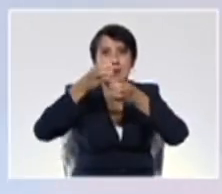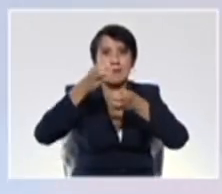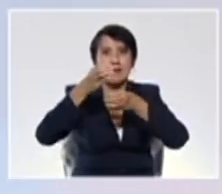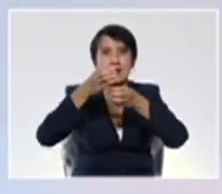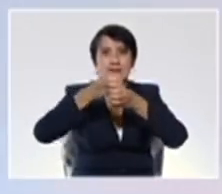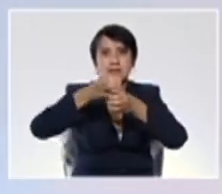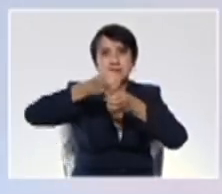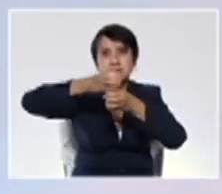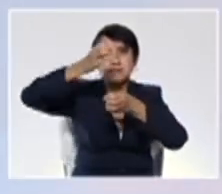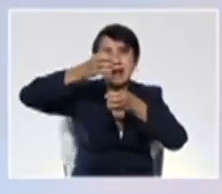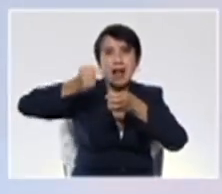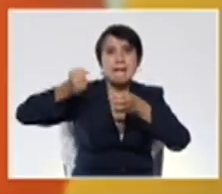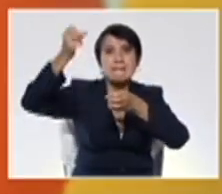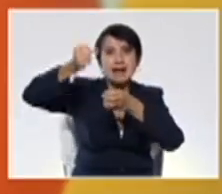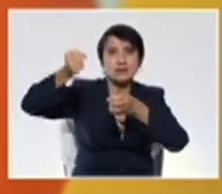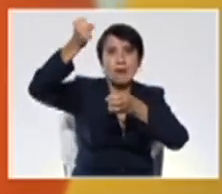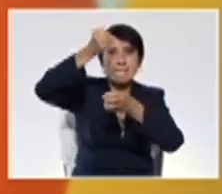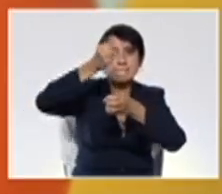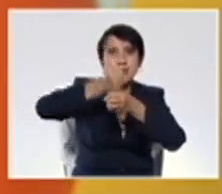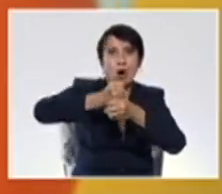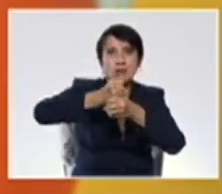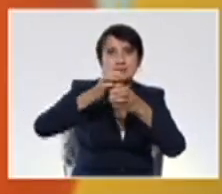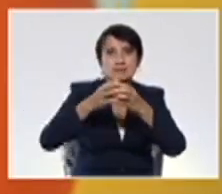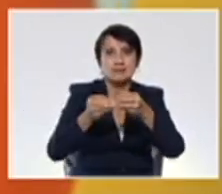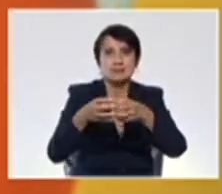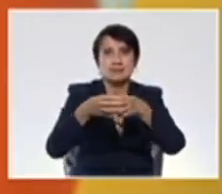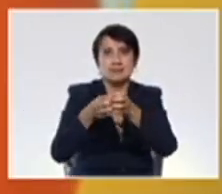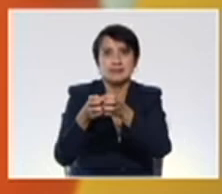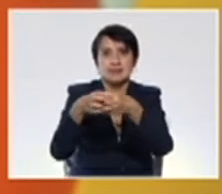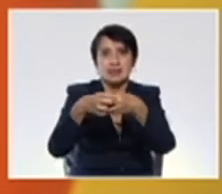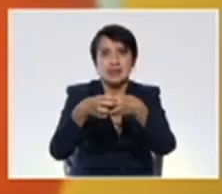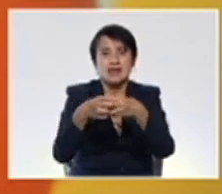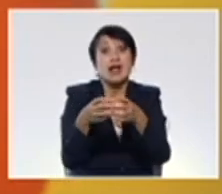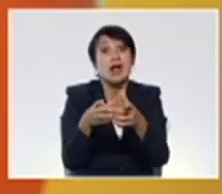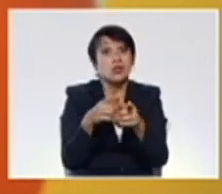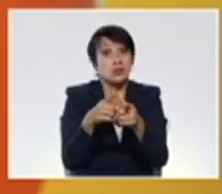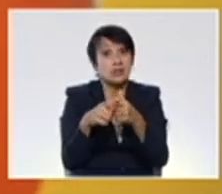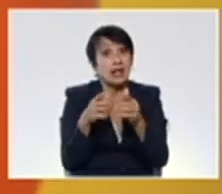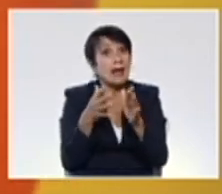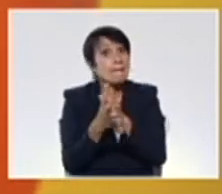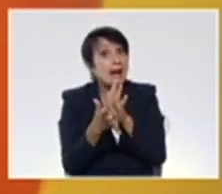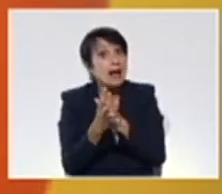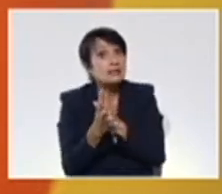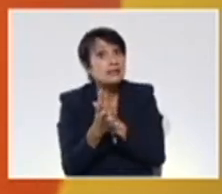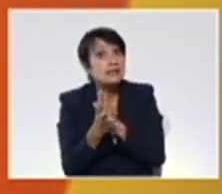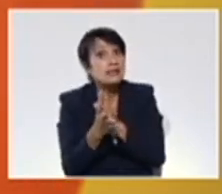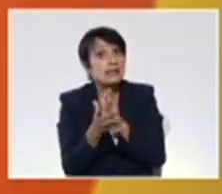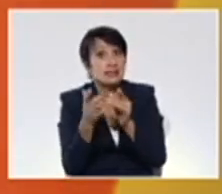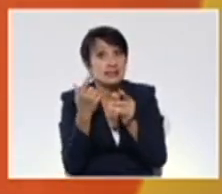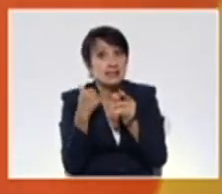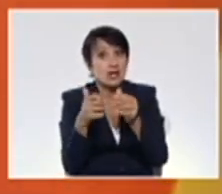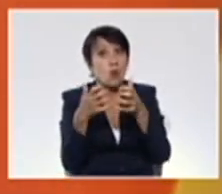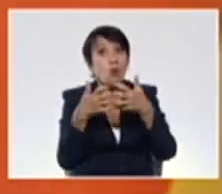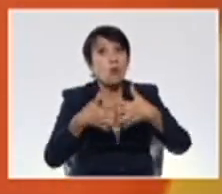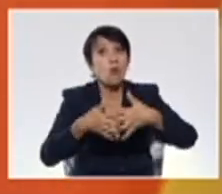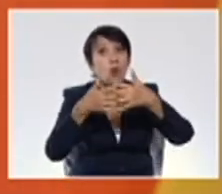aspa y el vaso de la licuadora, ¿sí? Pero ¿qué sucede? Que yo tengo entonces aquí un rotor, ¿verdad? Que es este que